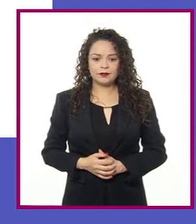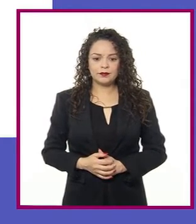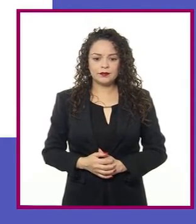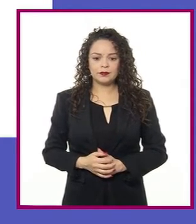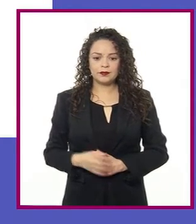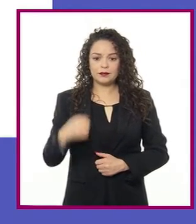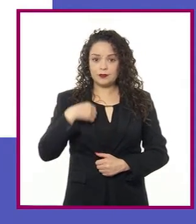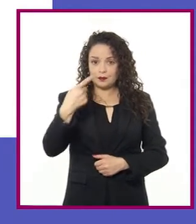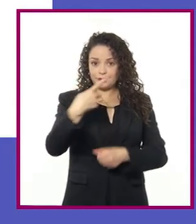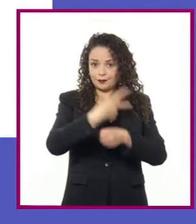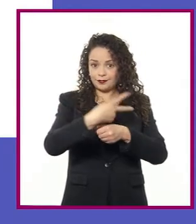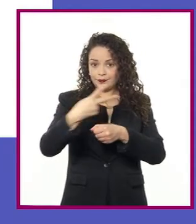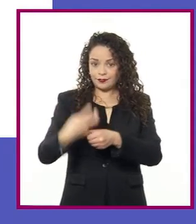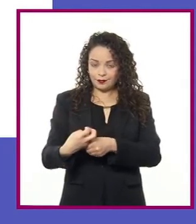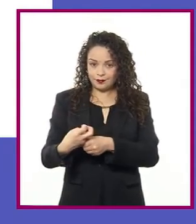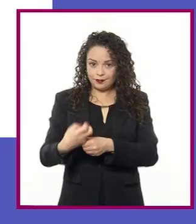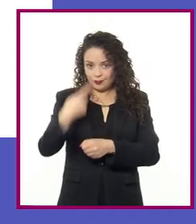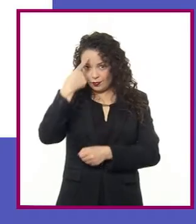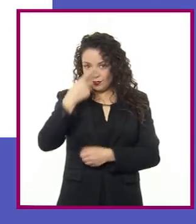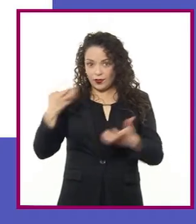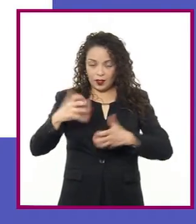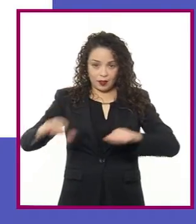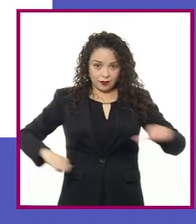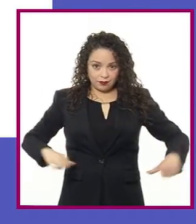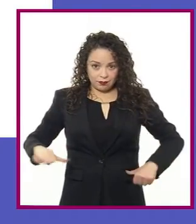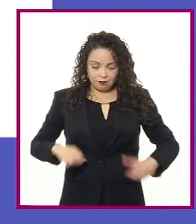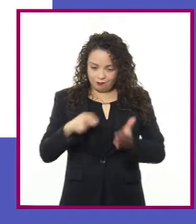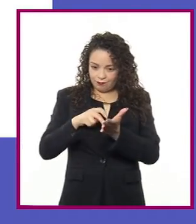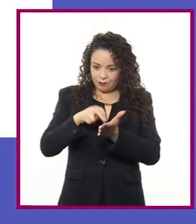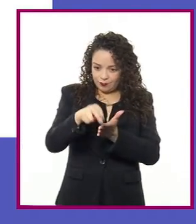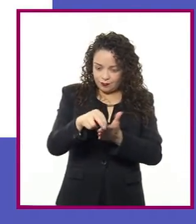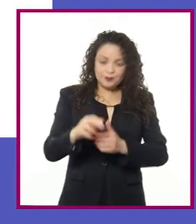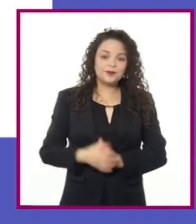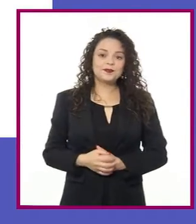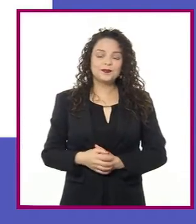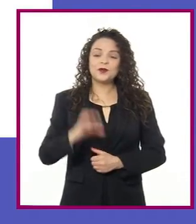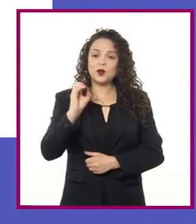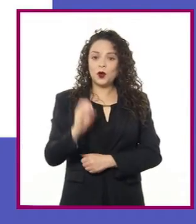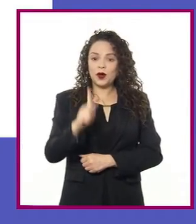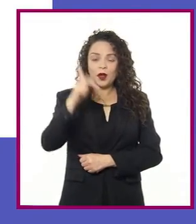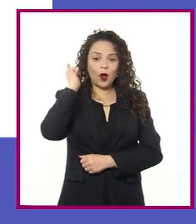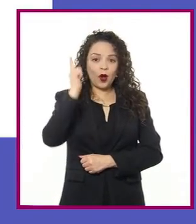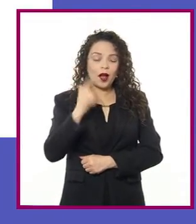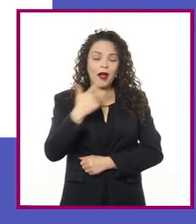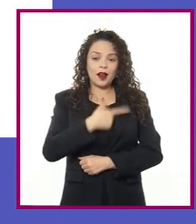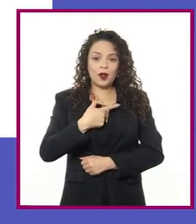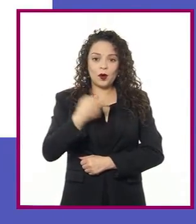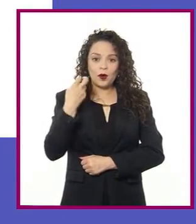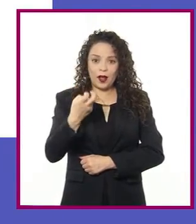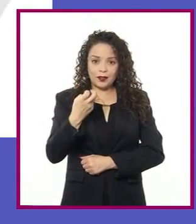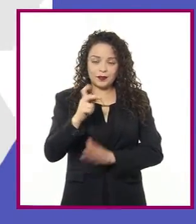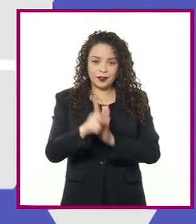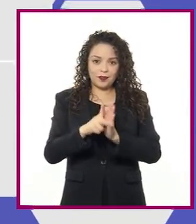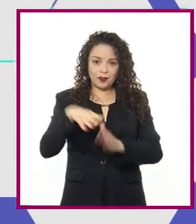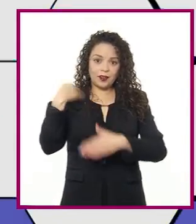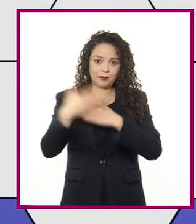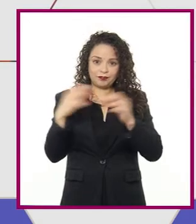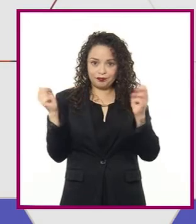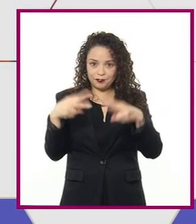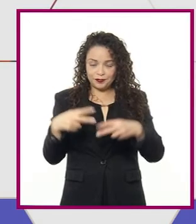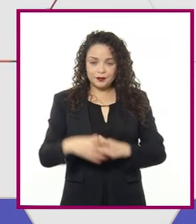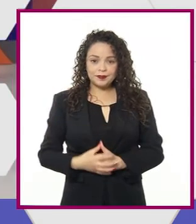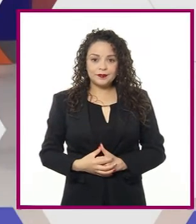Los invito y los reto a ponerse en acción. Bueno, pues espero les haya gustado. Nos vemos en el siguiente video.